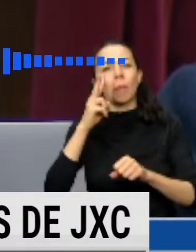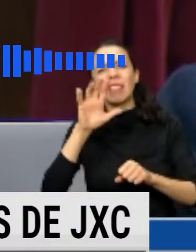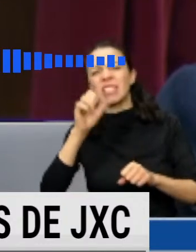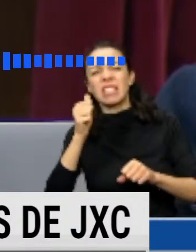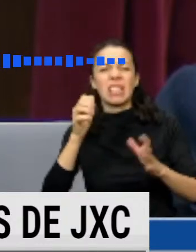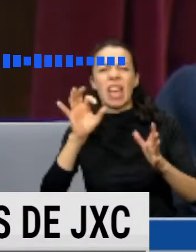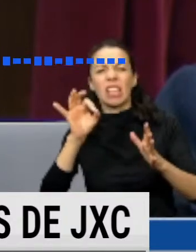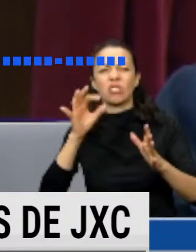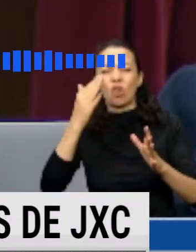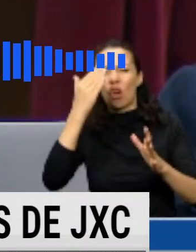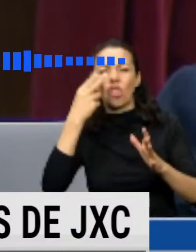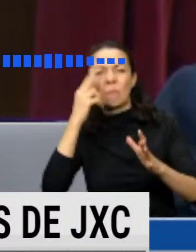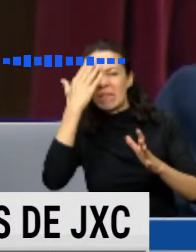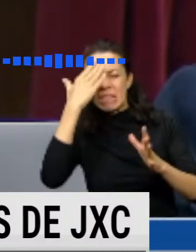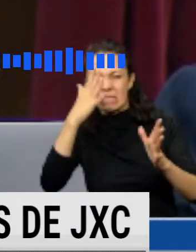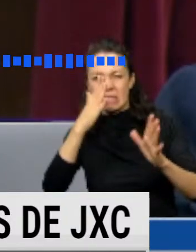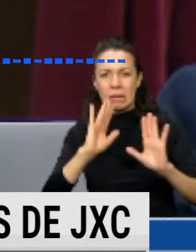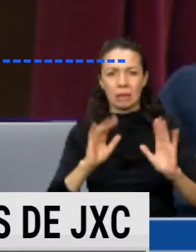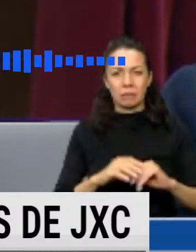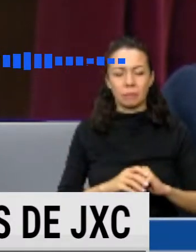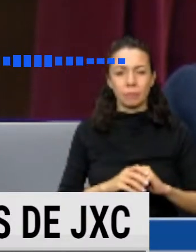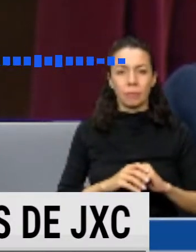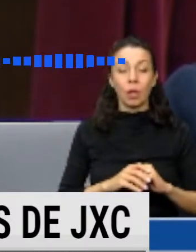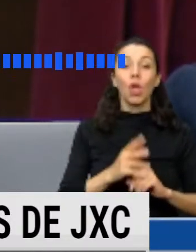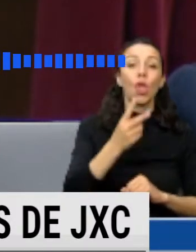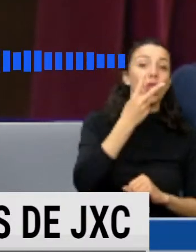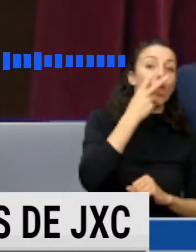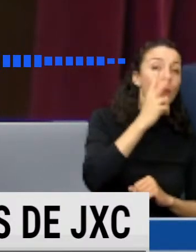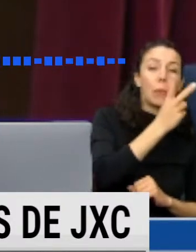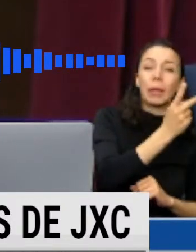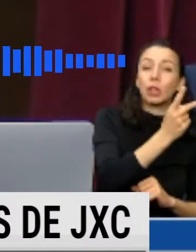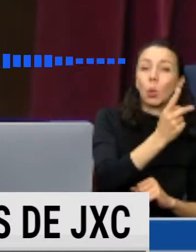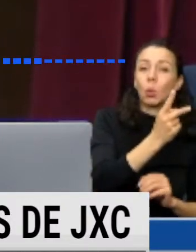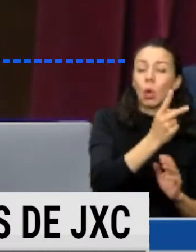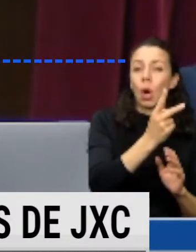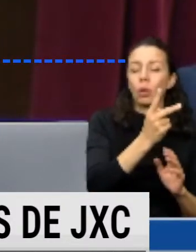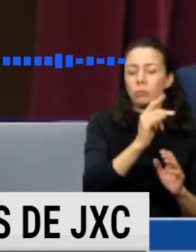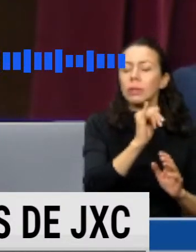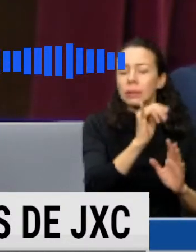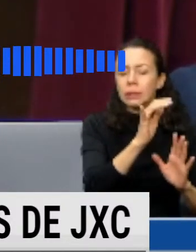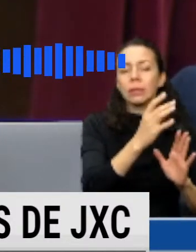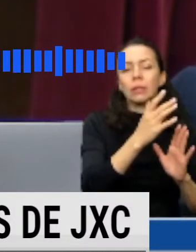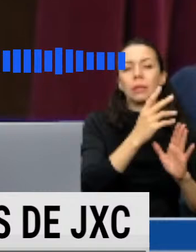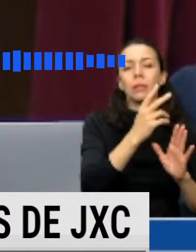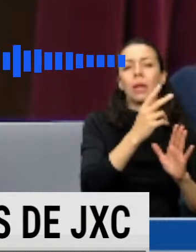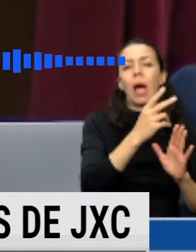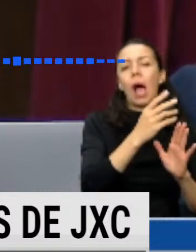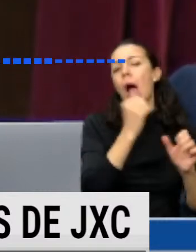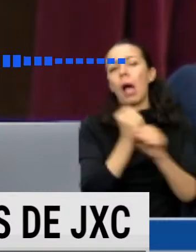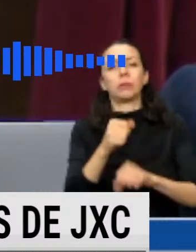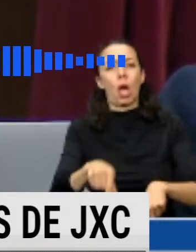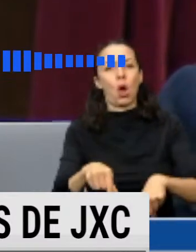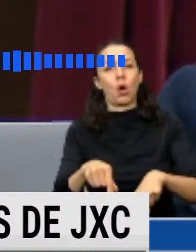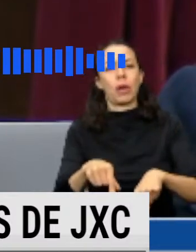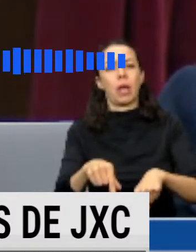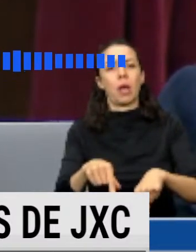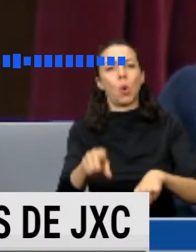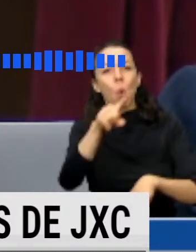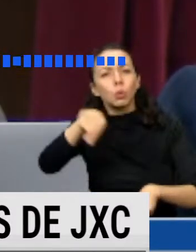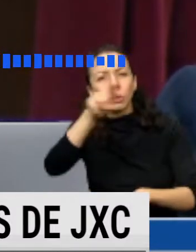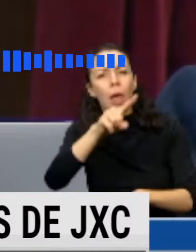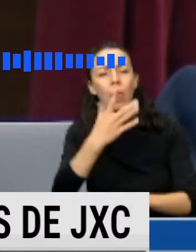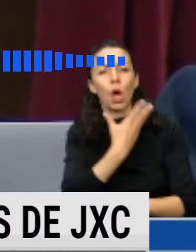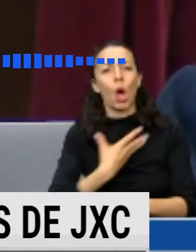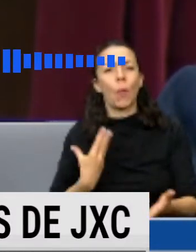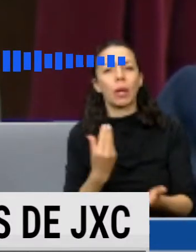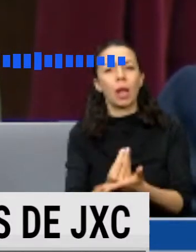el no gobierno. Nosotros, la sociedad, nos eligieron para ser partícipe del gobierno. Ahora, hay que tener en cuenta que algunos, como la mayoría de los que